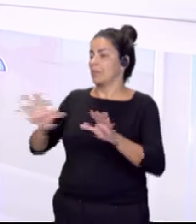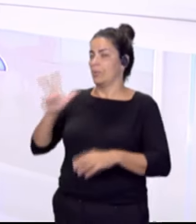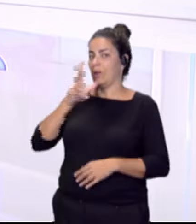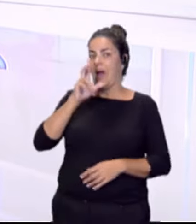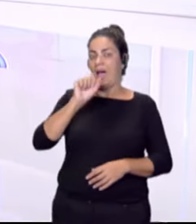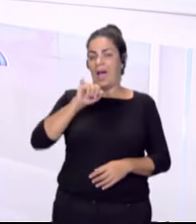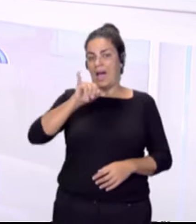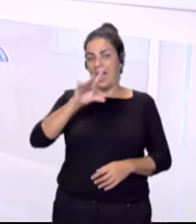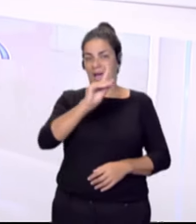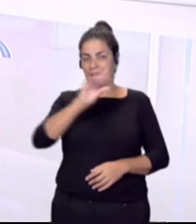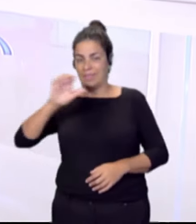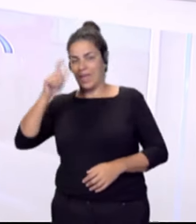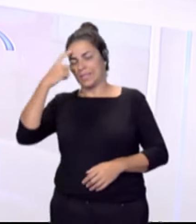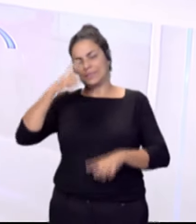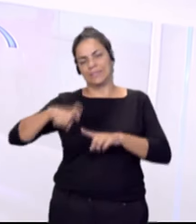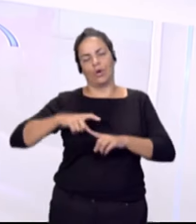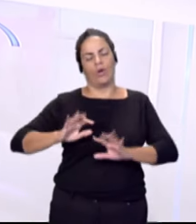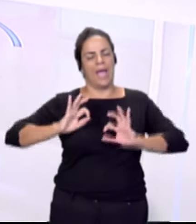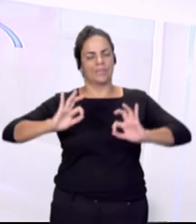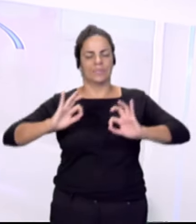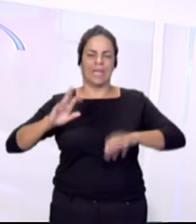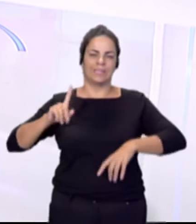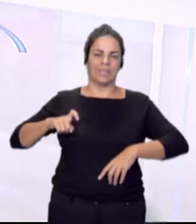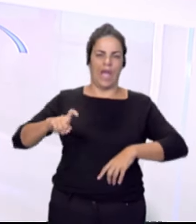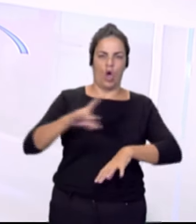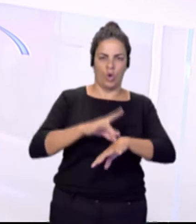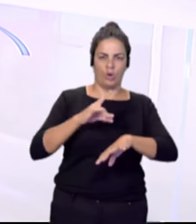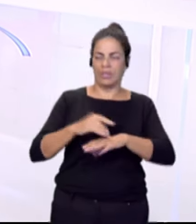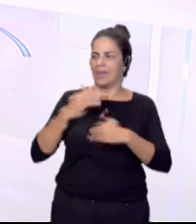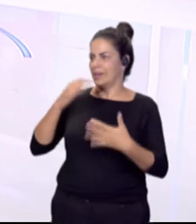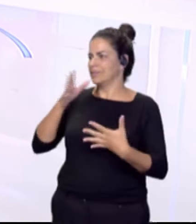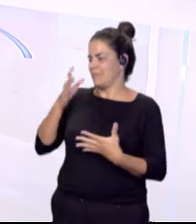oncología. Te agradecemos mucho que hayas estado con nosotros esta mañana.